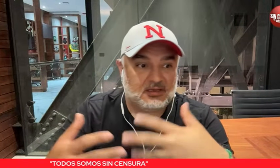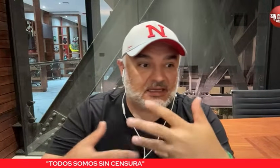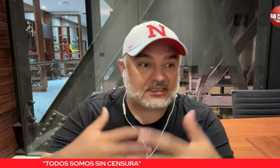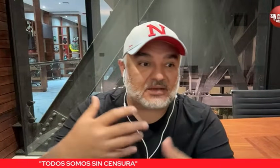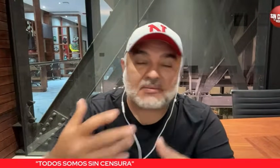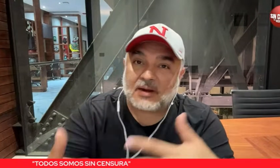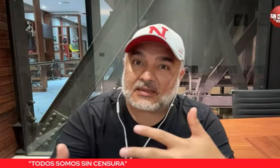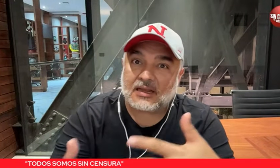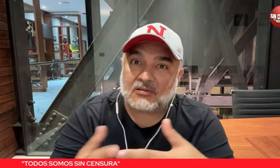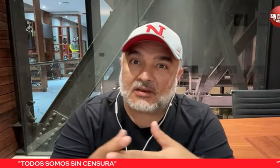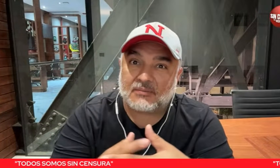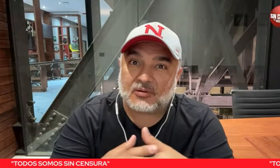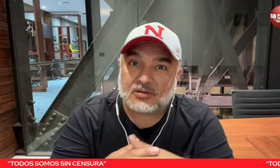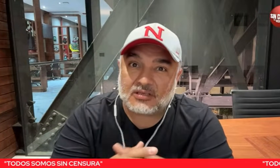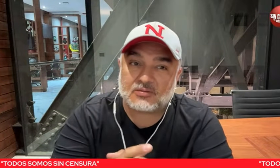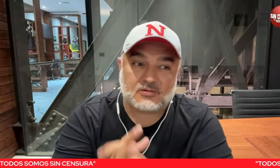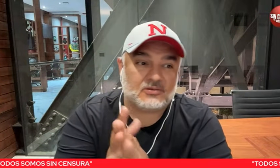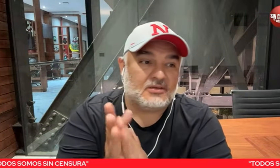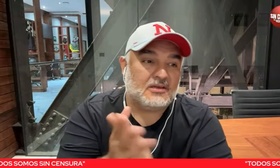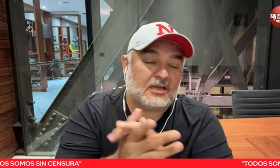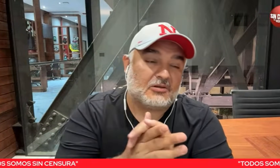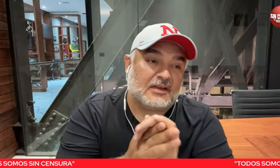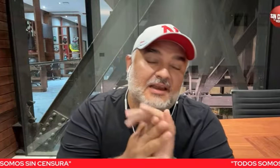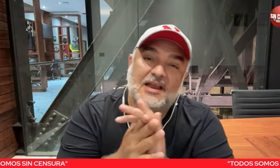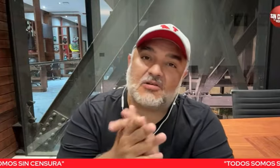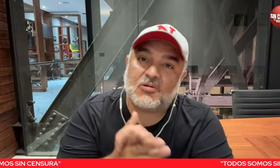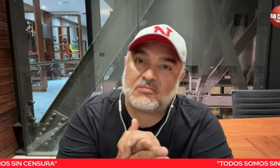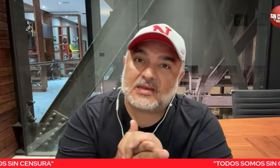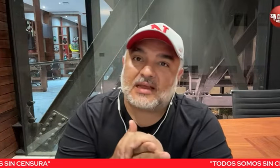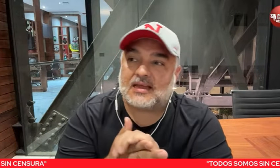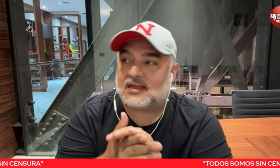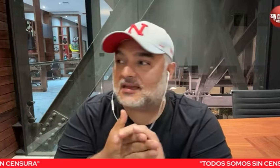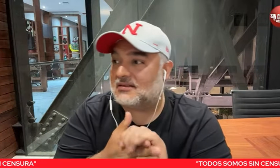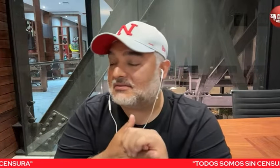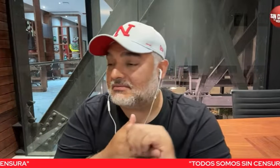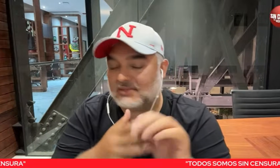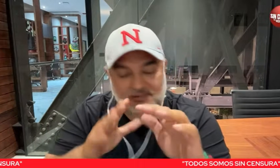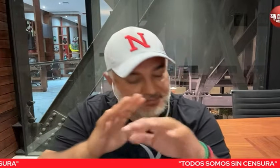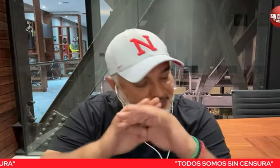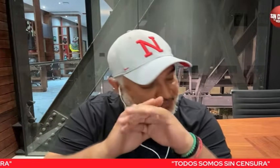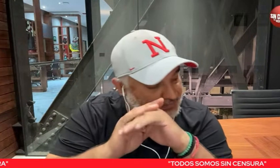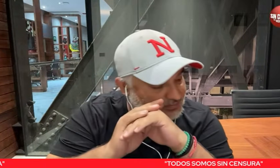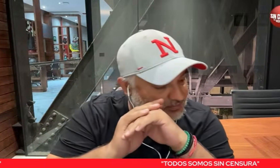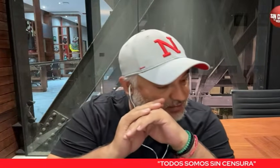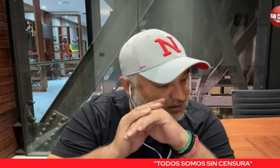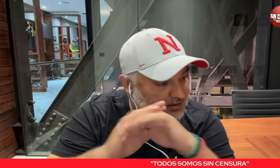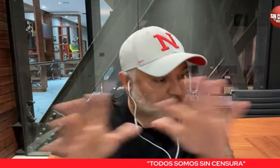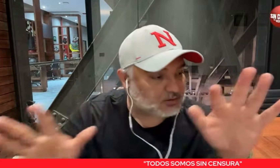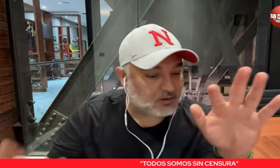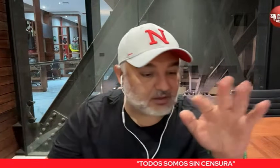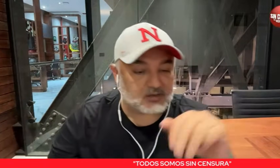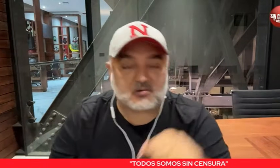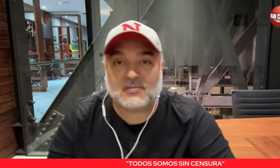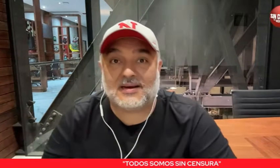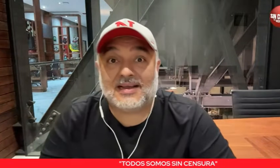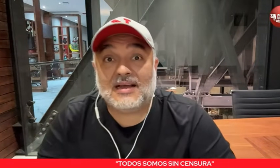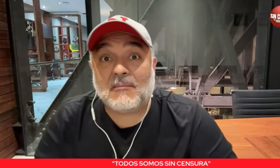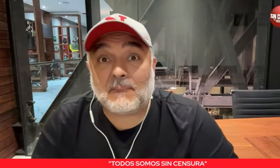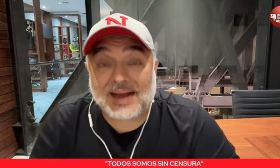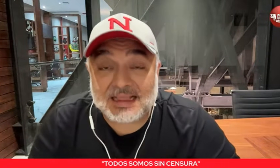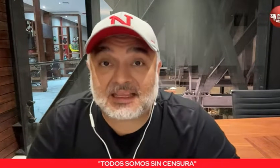hijo y que estaba practicando el nepotismo, que lo tenía en la nómina, que, bueno, se tuvieron que